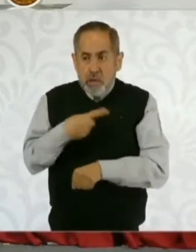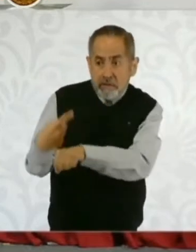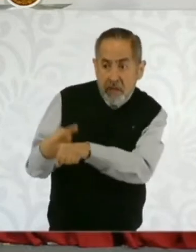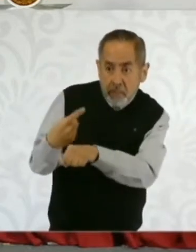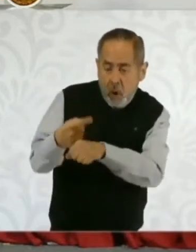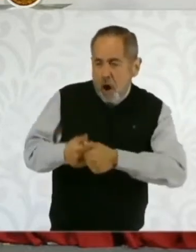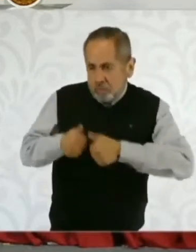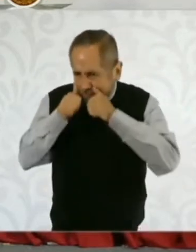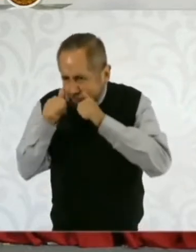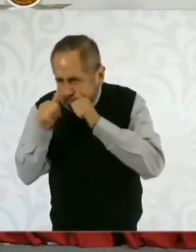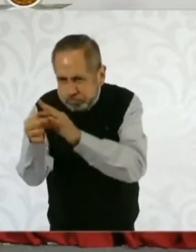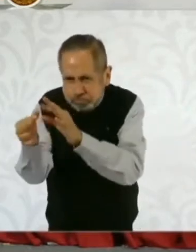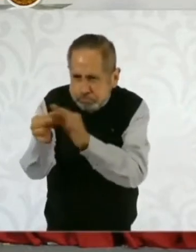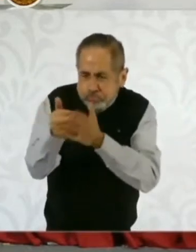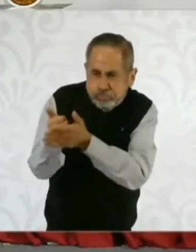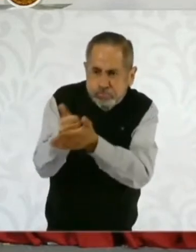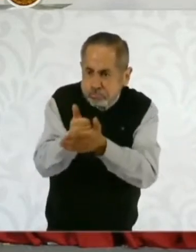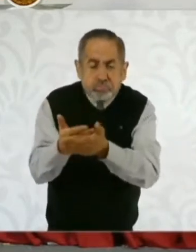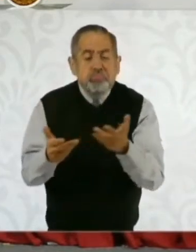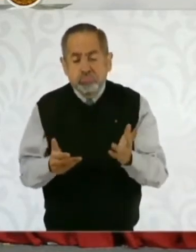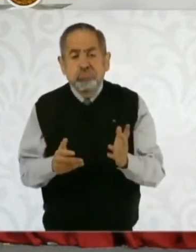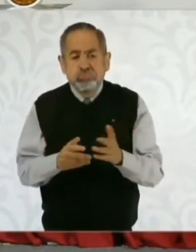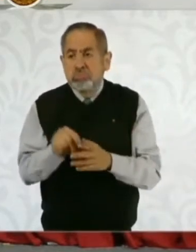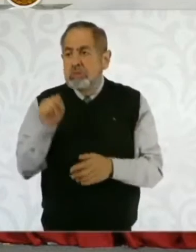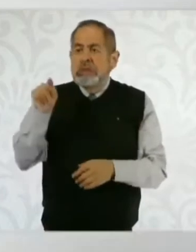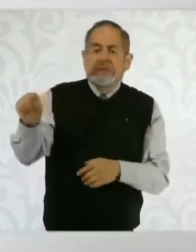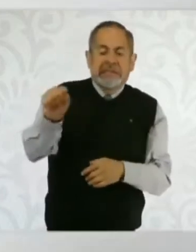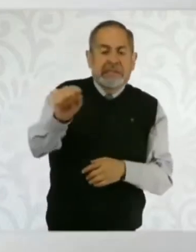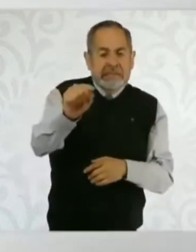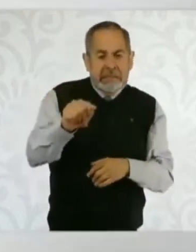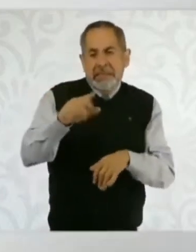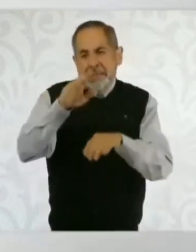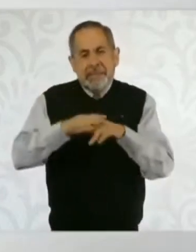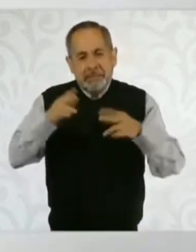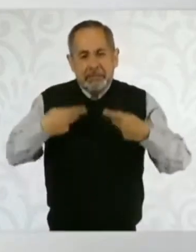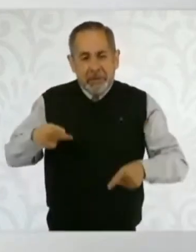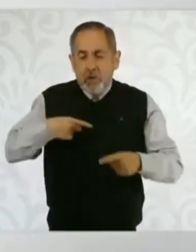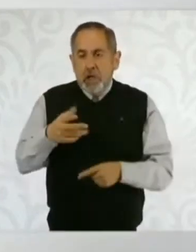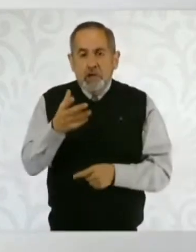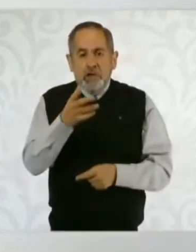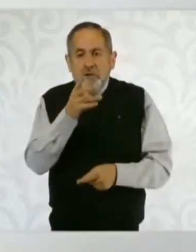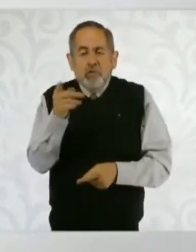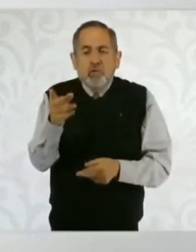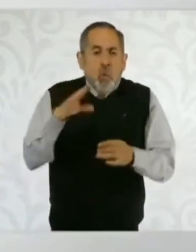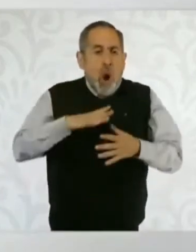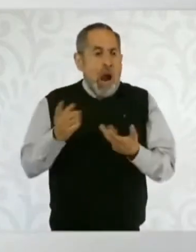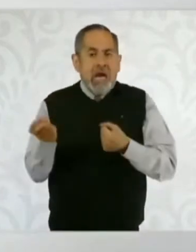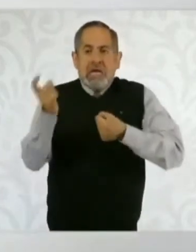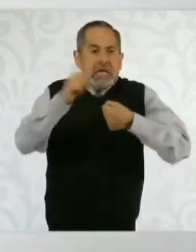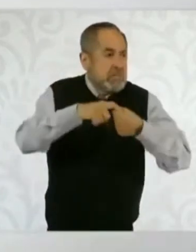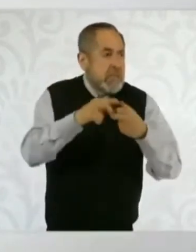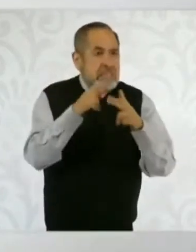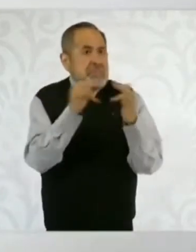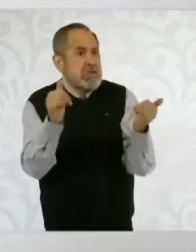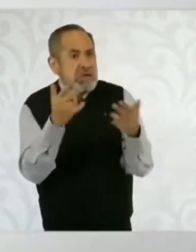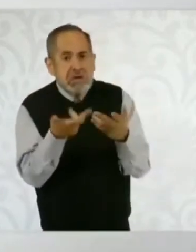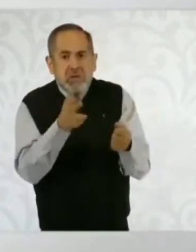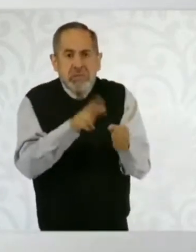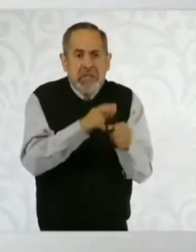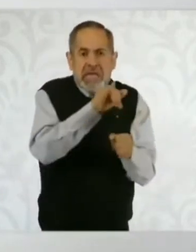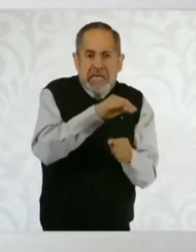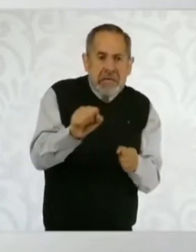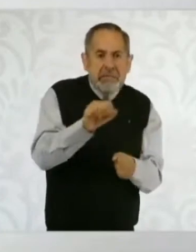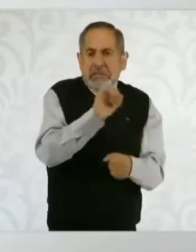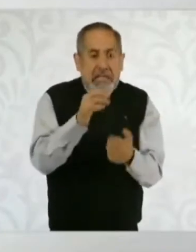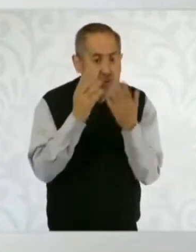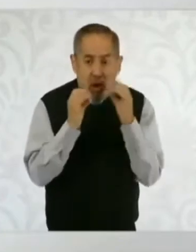necesitan, en especial en aquellas situaciones en las cuales las personas no cuentan con seguridad social, con un enfoque de